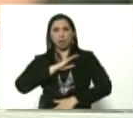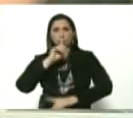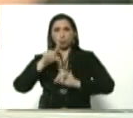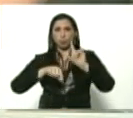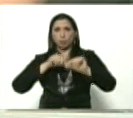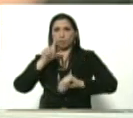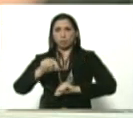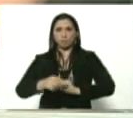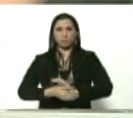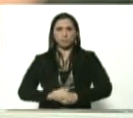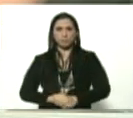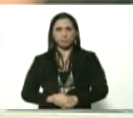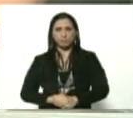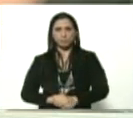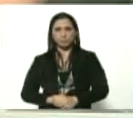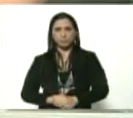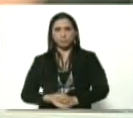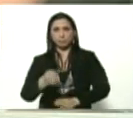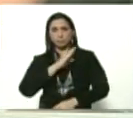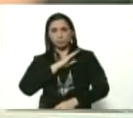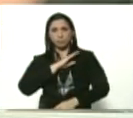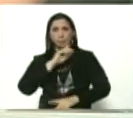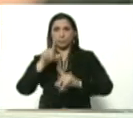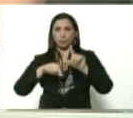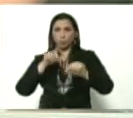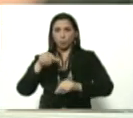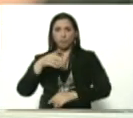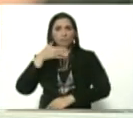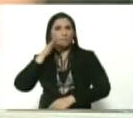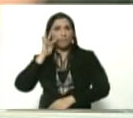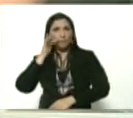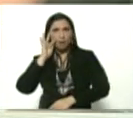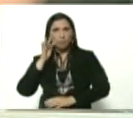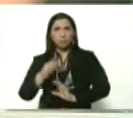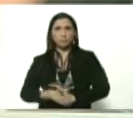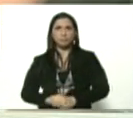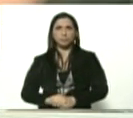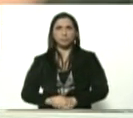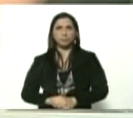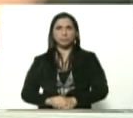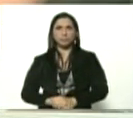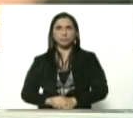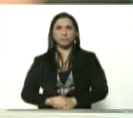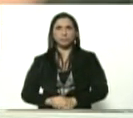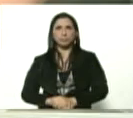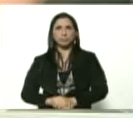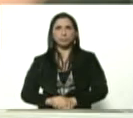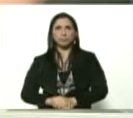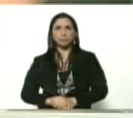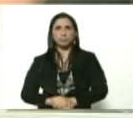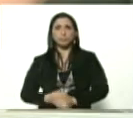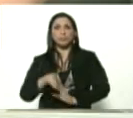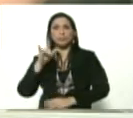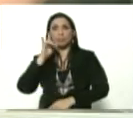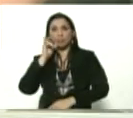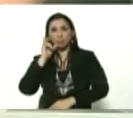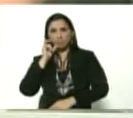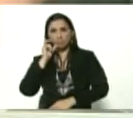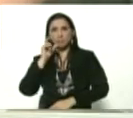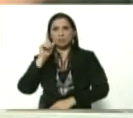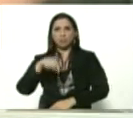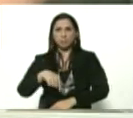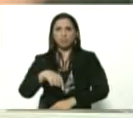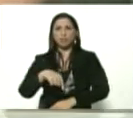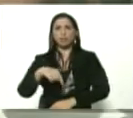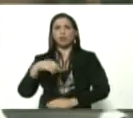Twitter, en mi cuenta de Facebook Live, en mi cuenta de Instagram, en mi canal